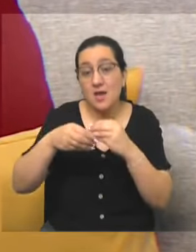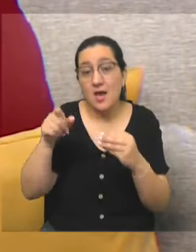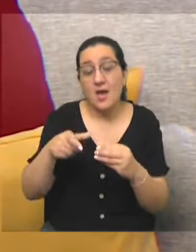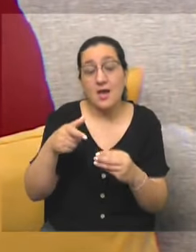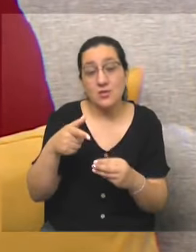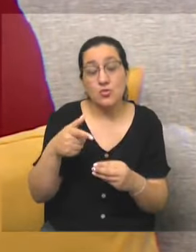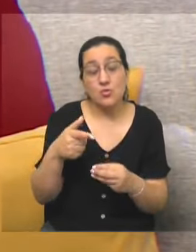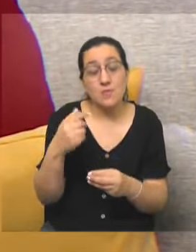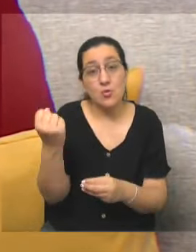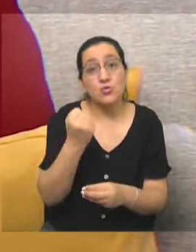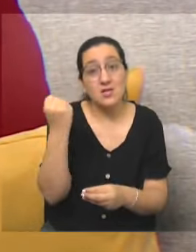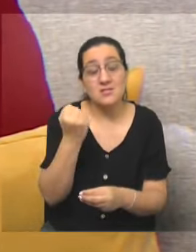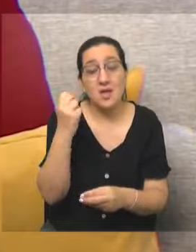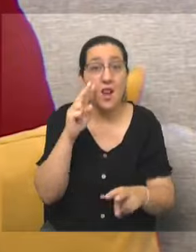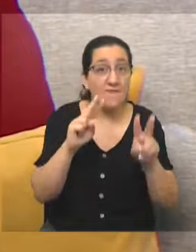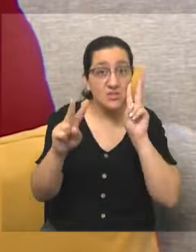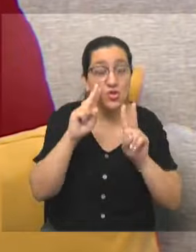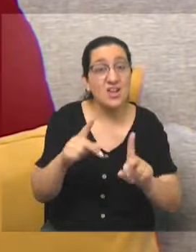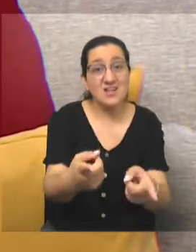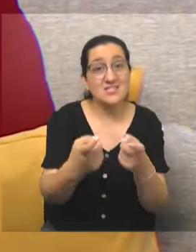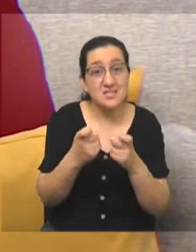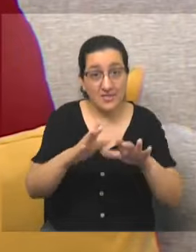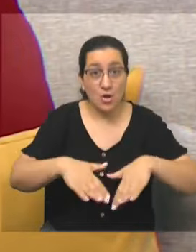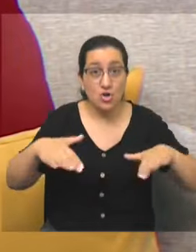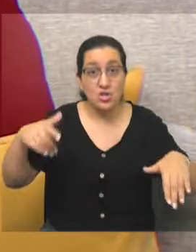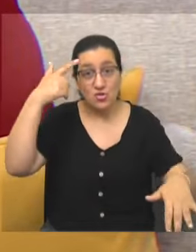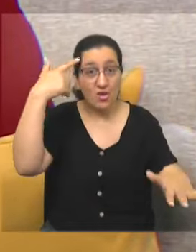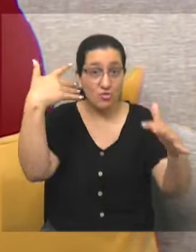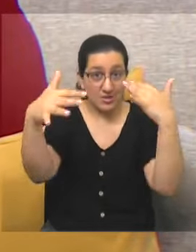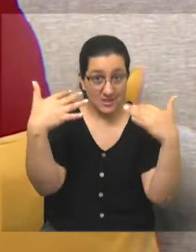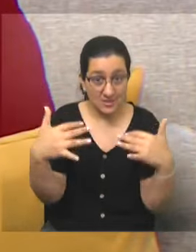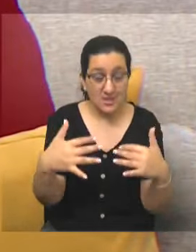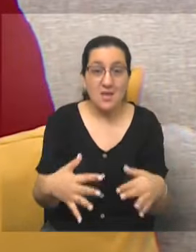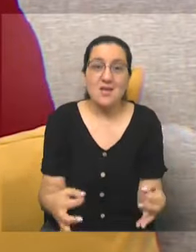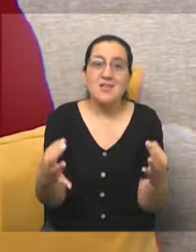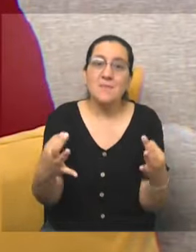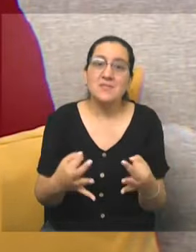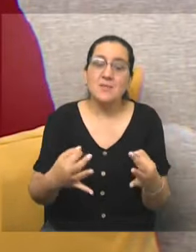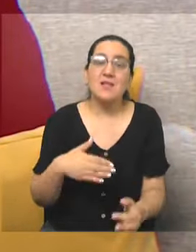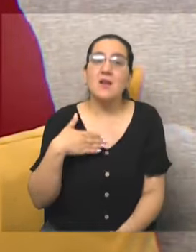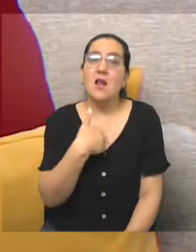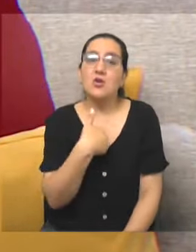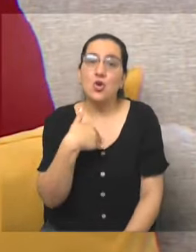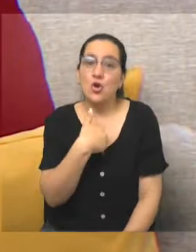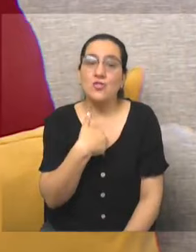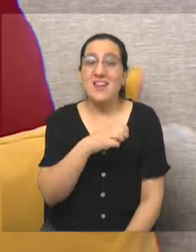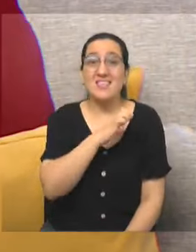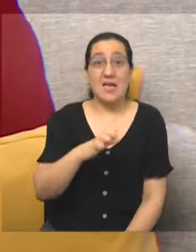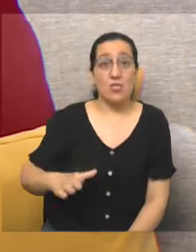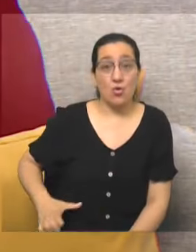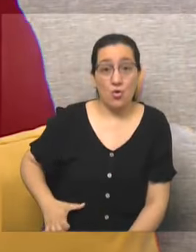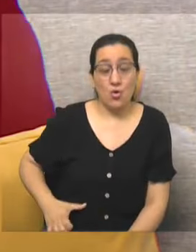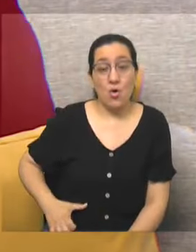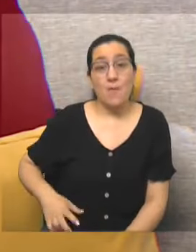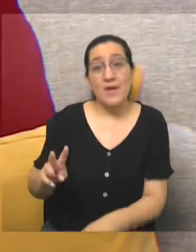se quiere tener en la visión de las necesidades de nuestros niños y adolescentes y especialmente en el rol que tienen los estados para